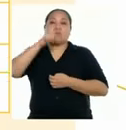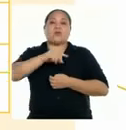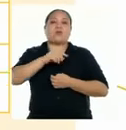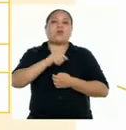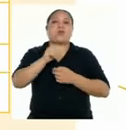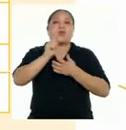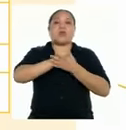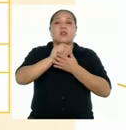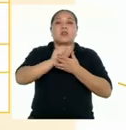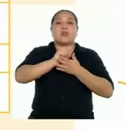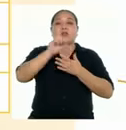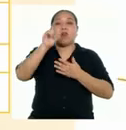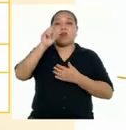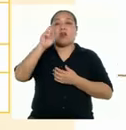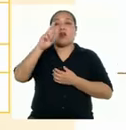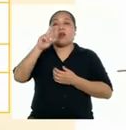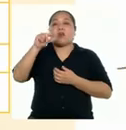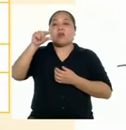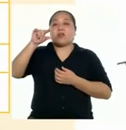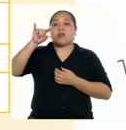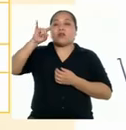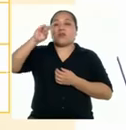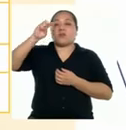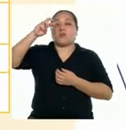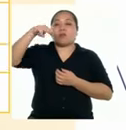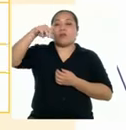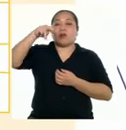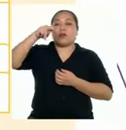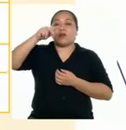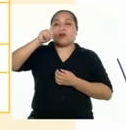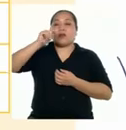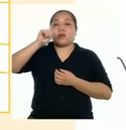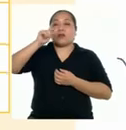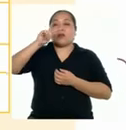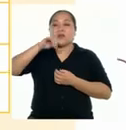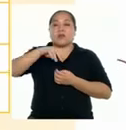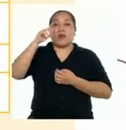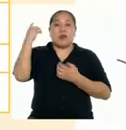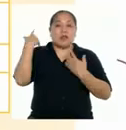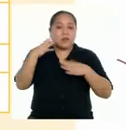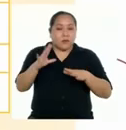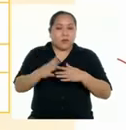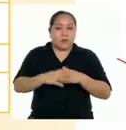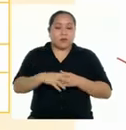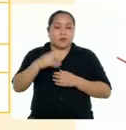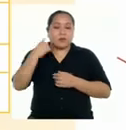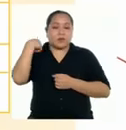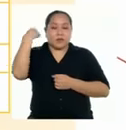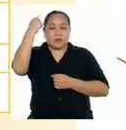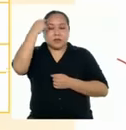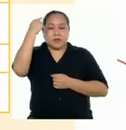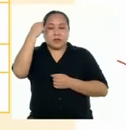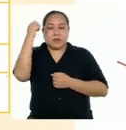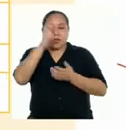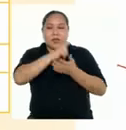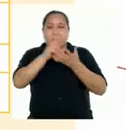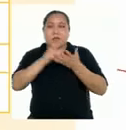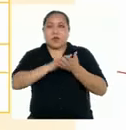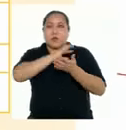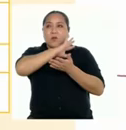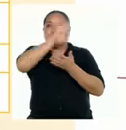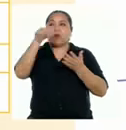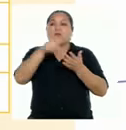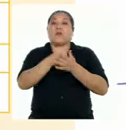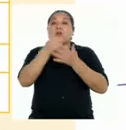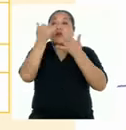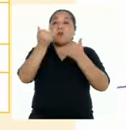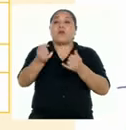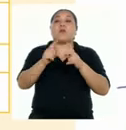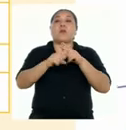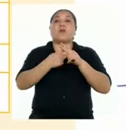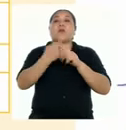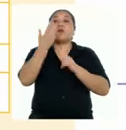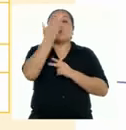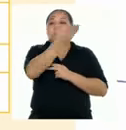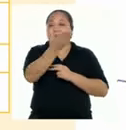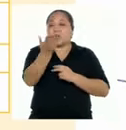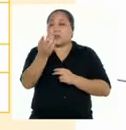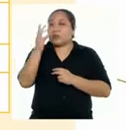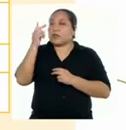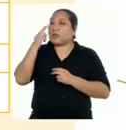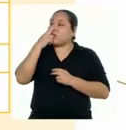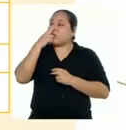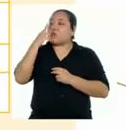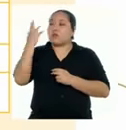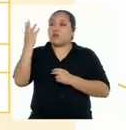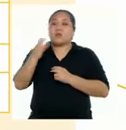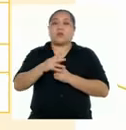argumentativo. Finalmente, determiné que mi texto será leído por todas y todos, aunque hoy voy a empezar por ustedes y por Tocino, y